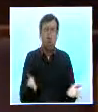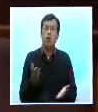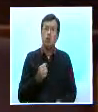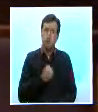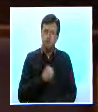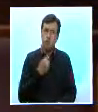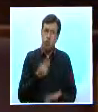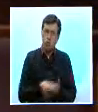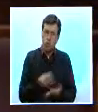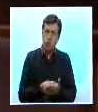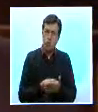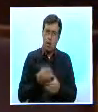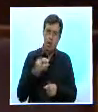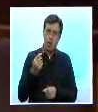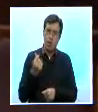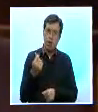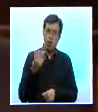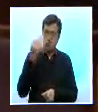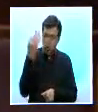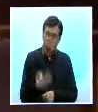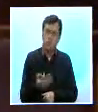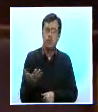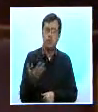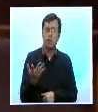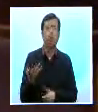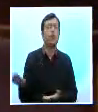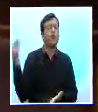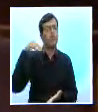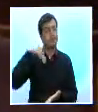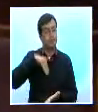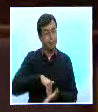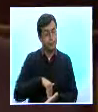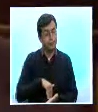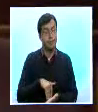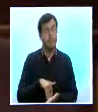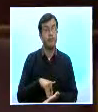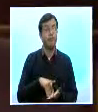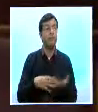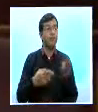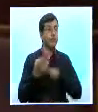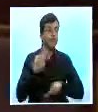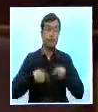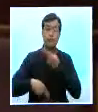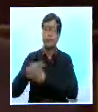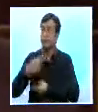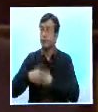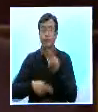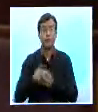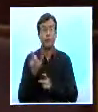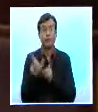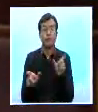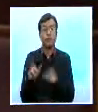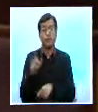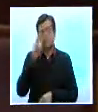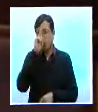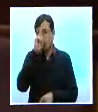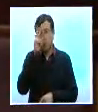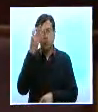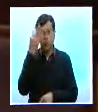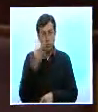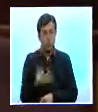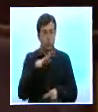a precios oficiales porque caemos de nuevo en la mano de los comerciantes inescrupulosos cuando estamos en plena